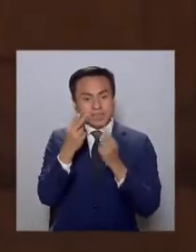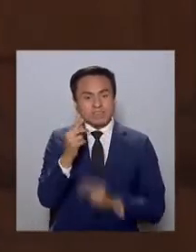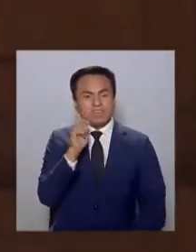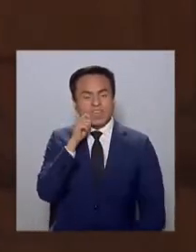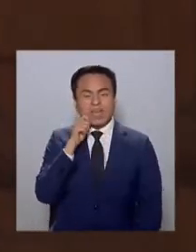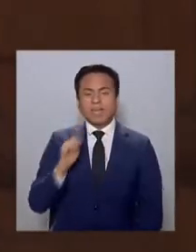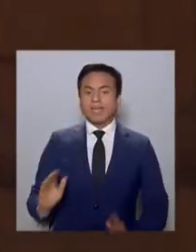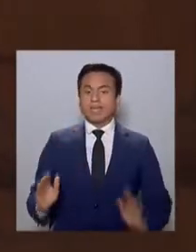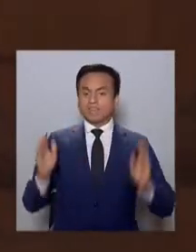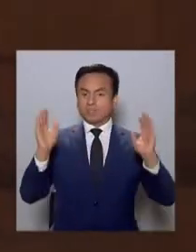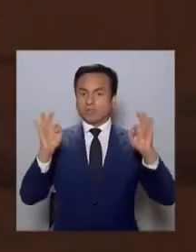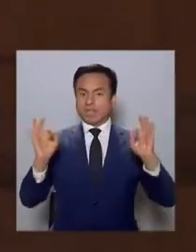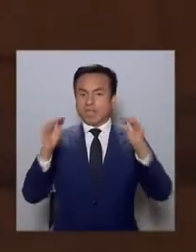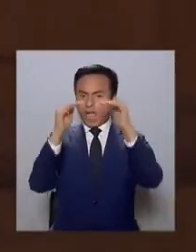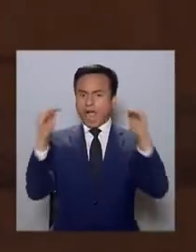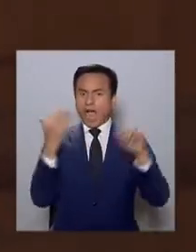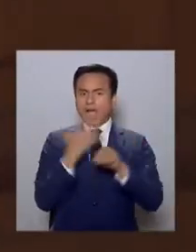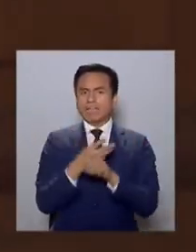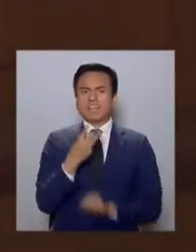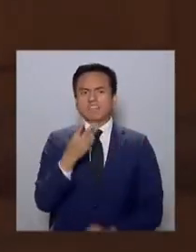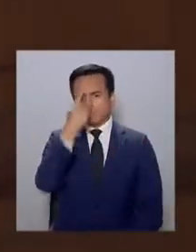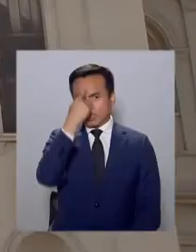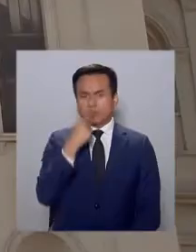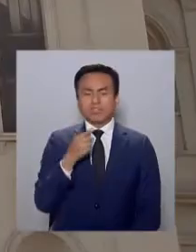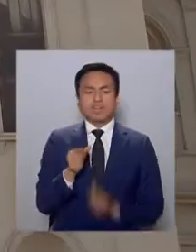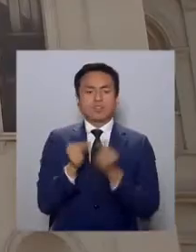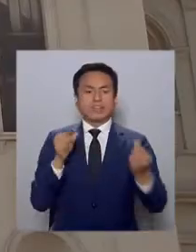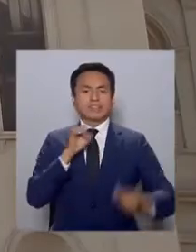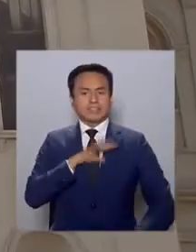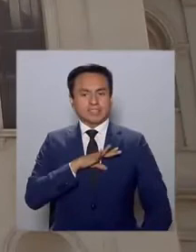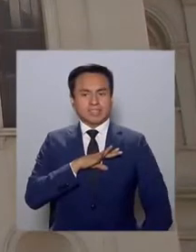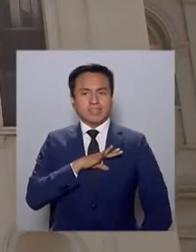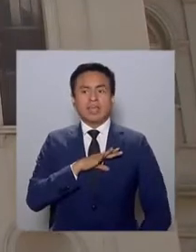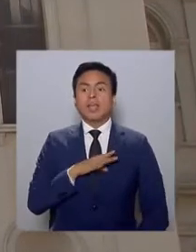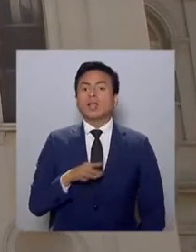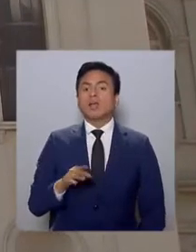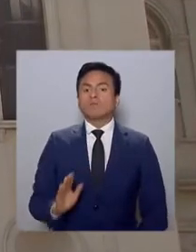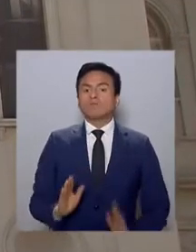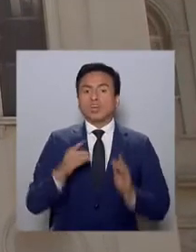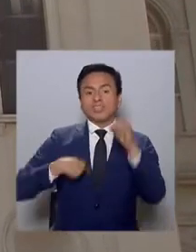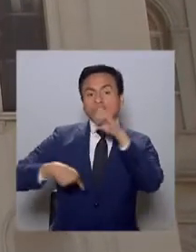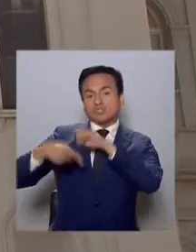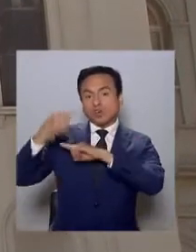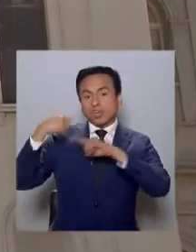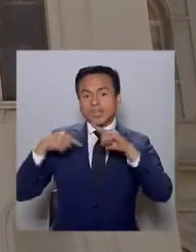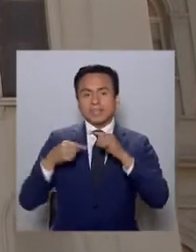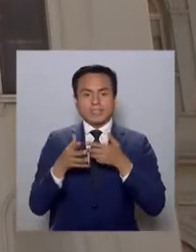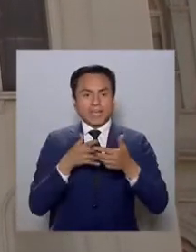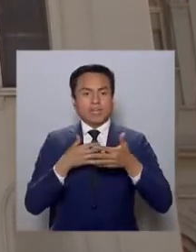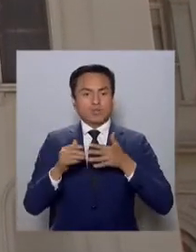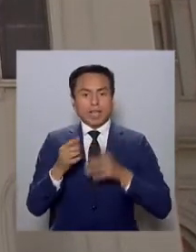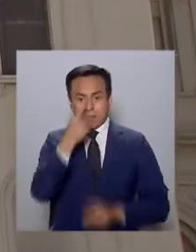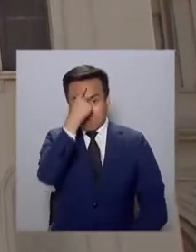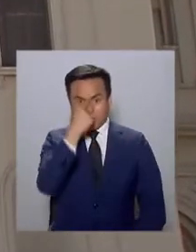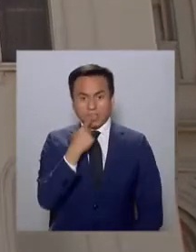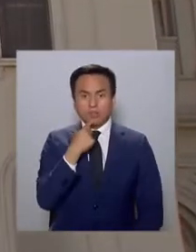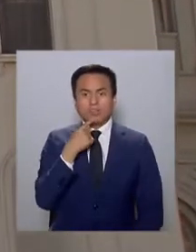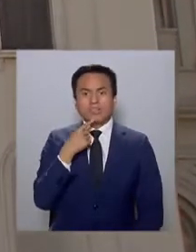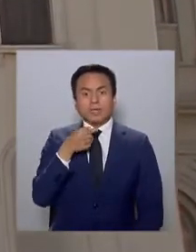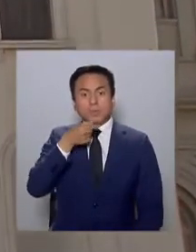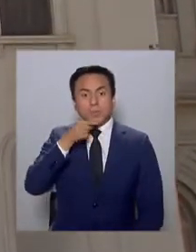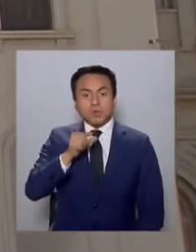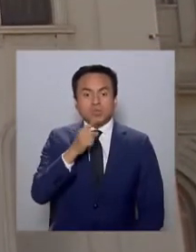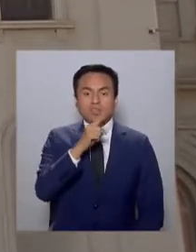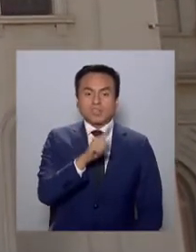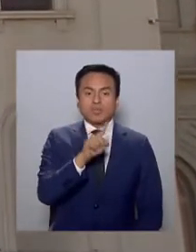que es el edificio que alberga a uno de los tres museos nacionales de Chile, el Museo de Historia Natural, que está cerca de